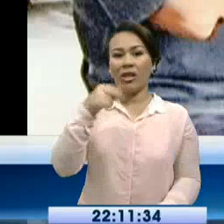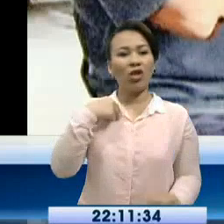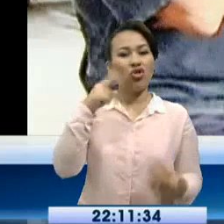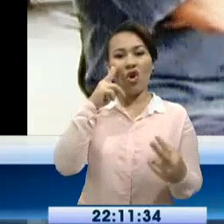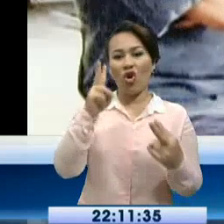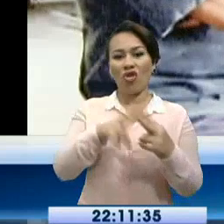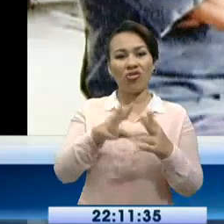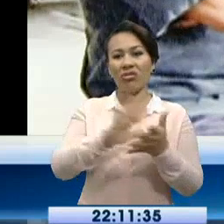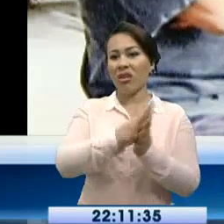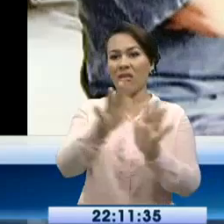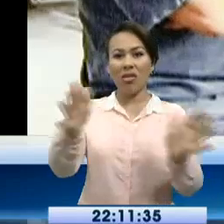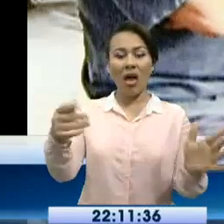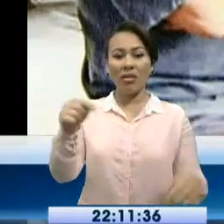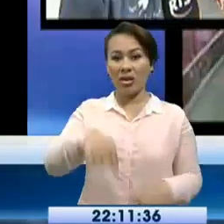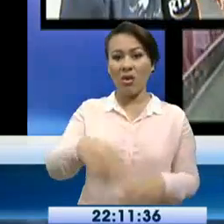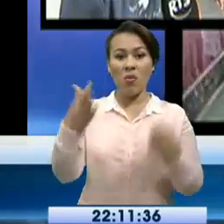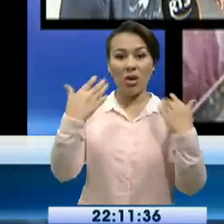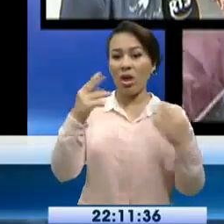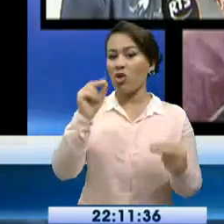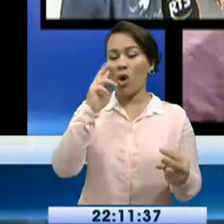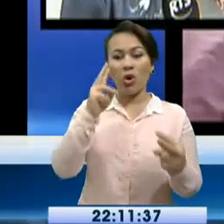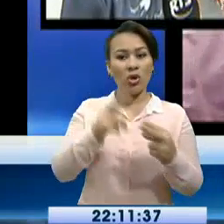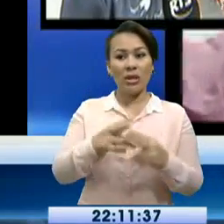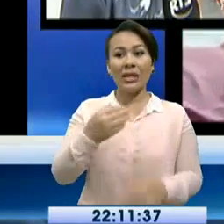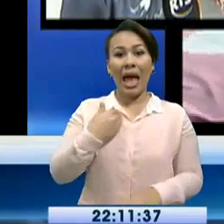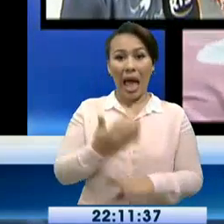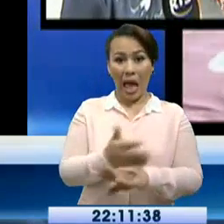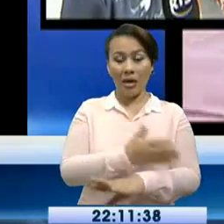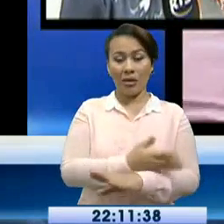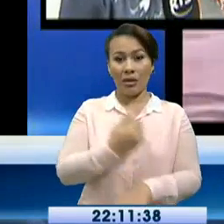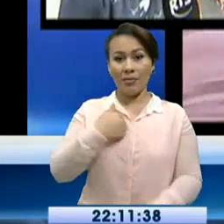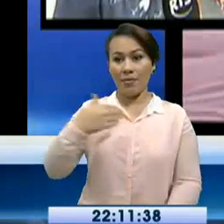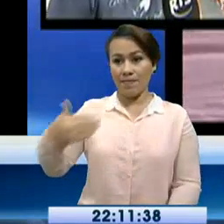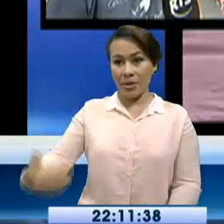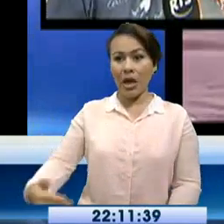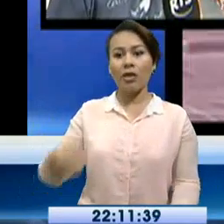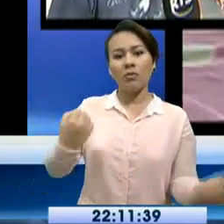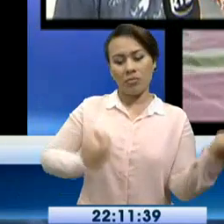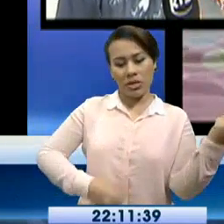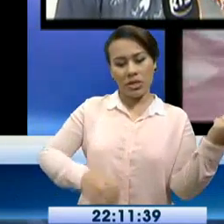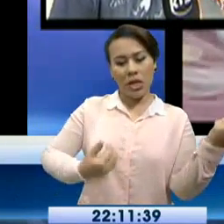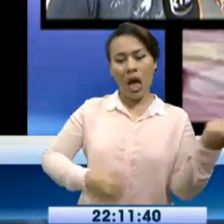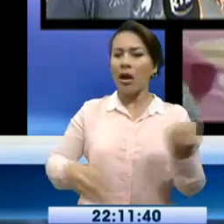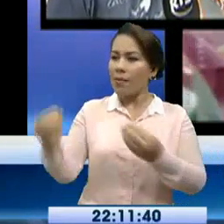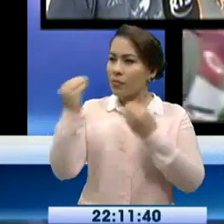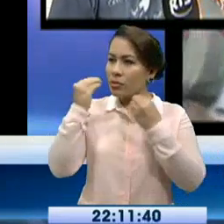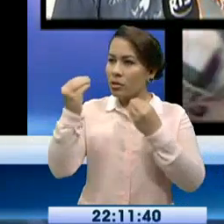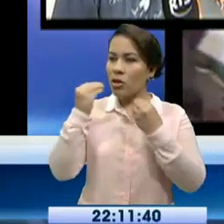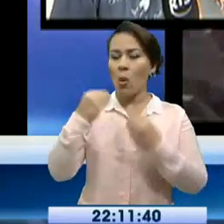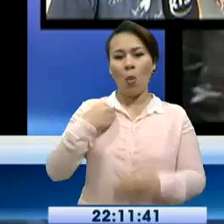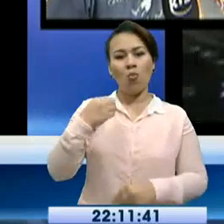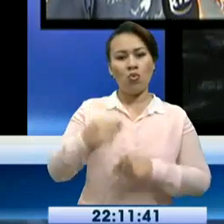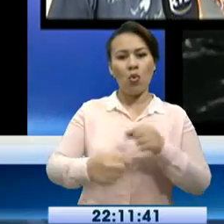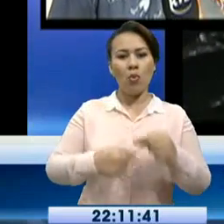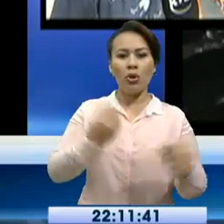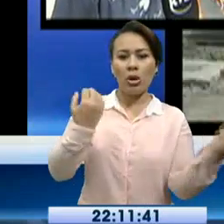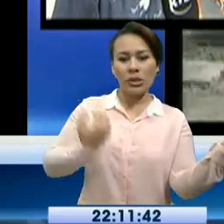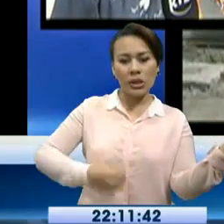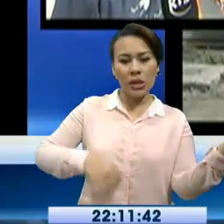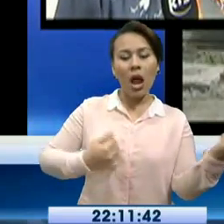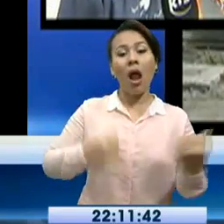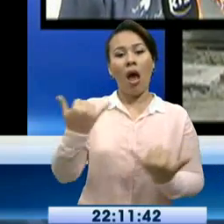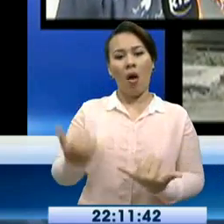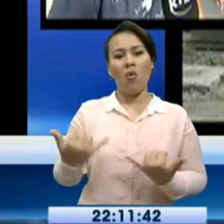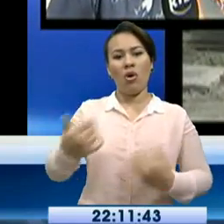tampoco la ciudad el pequeño papel de toda la guitarra en el señor nos terminó ahí con esta herramienta pues